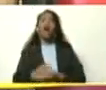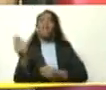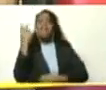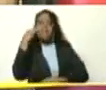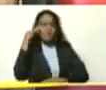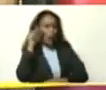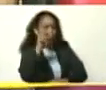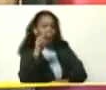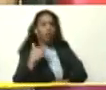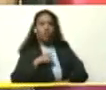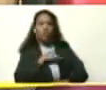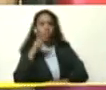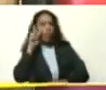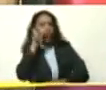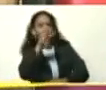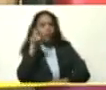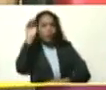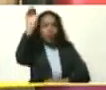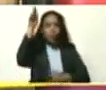con nuestros ojos.